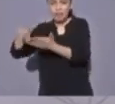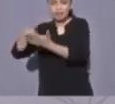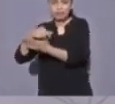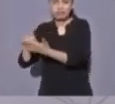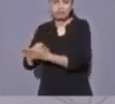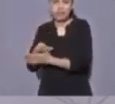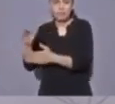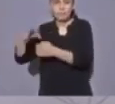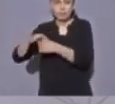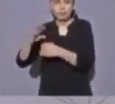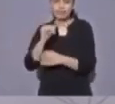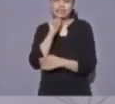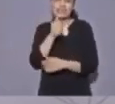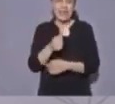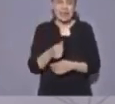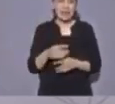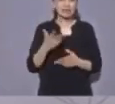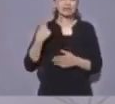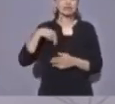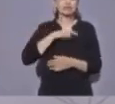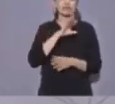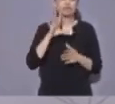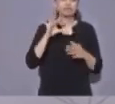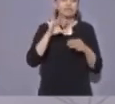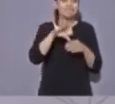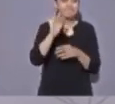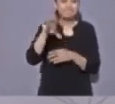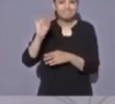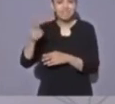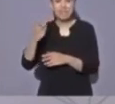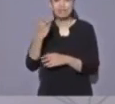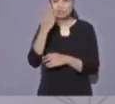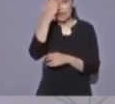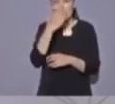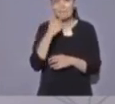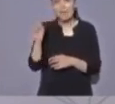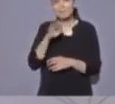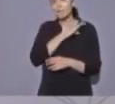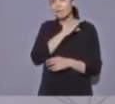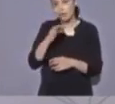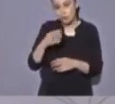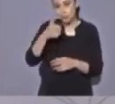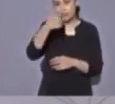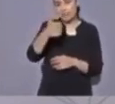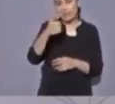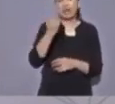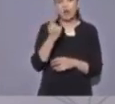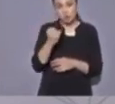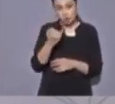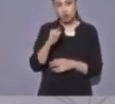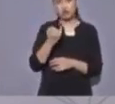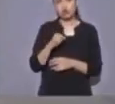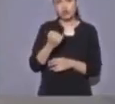porque tenemos esa capacidad y muchas más y este 6 de junio ya dirá cota es la diferencia